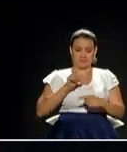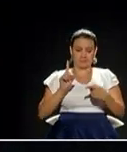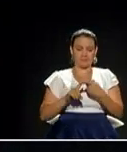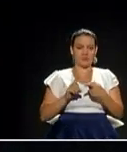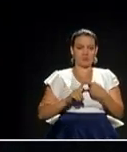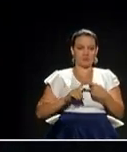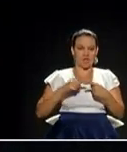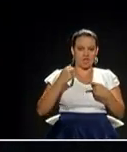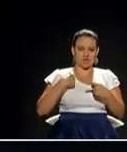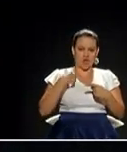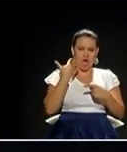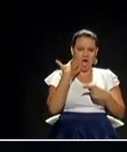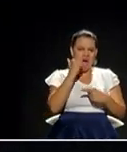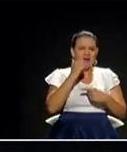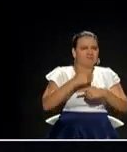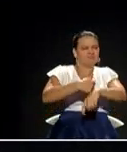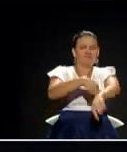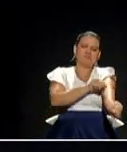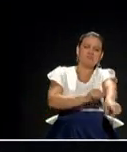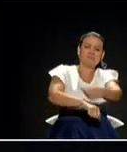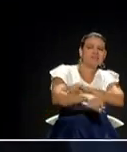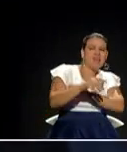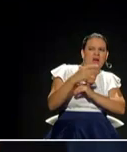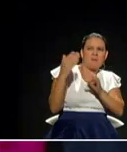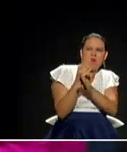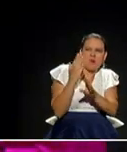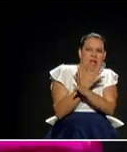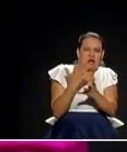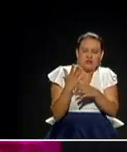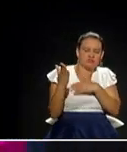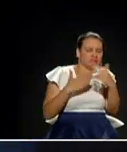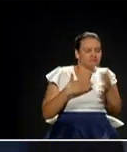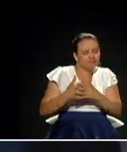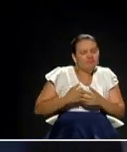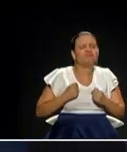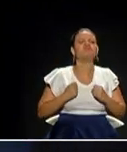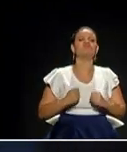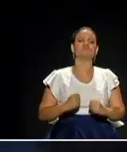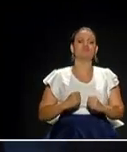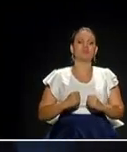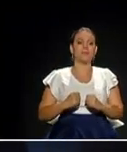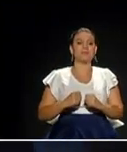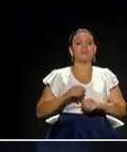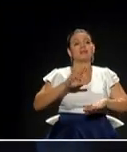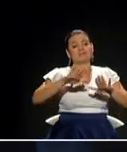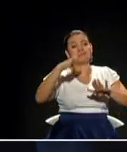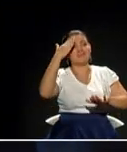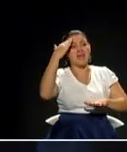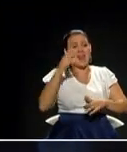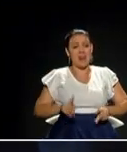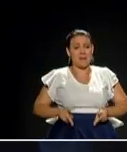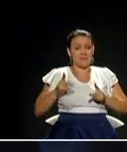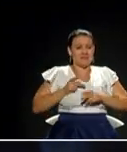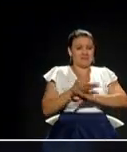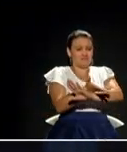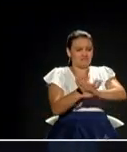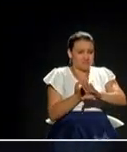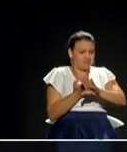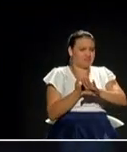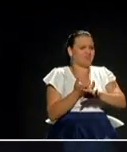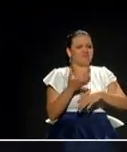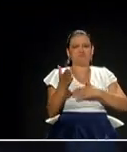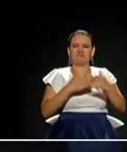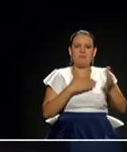residente y optimista y lo voy a mencionar por pares la vida ha sido exigente pero yo he sido capaz de convertir en una